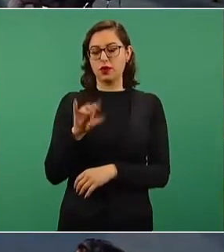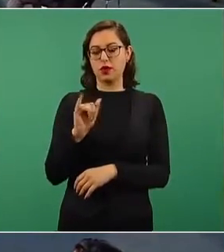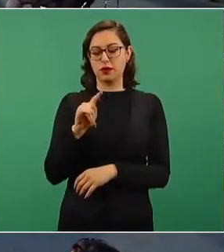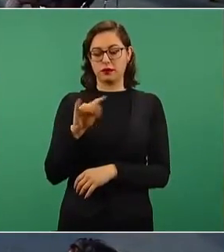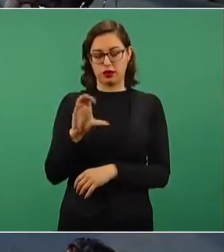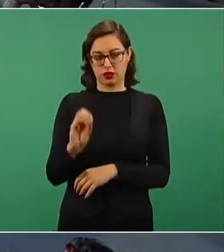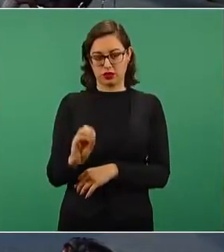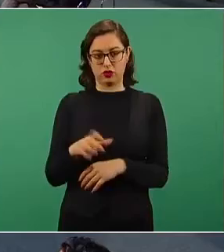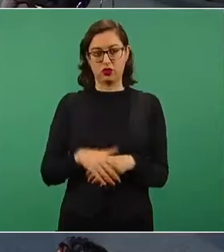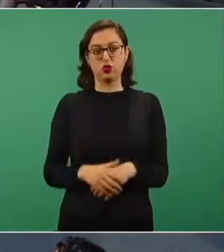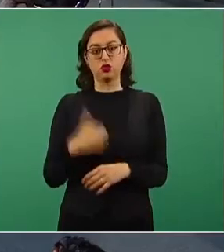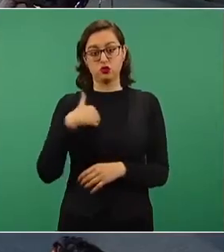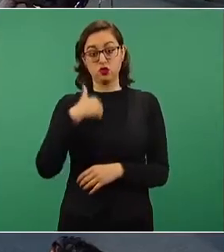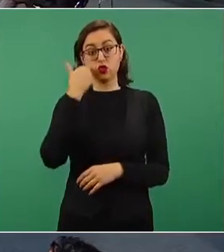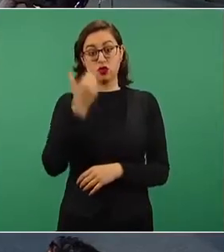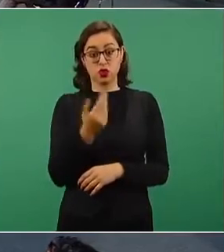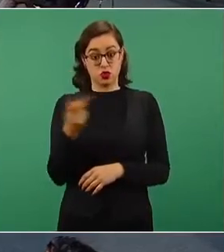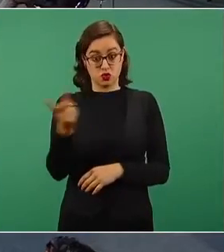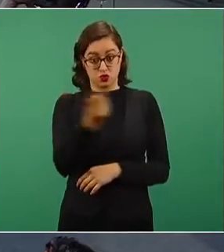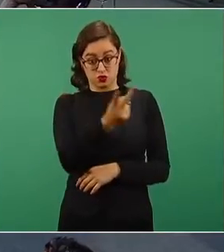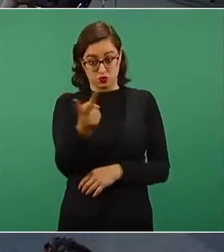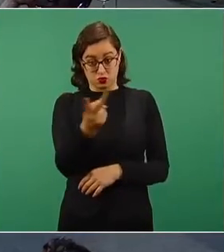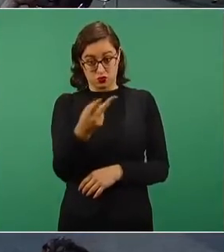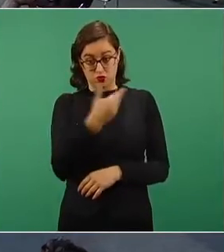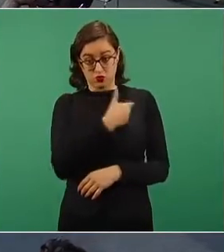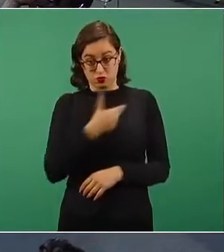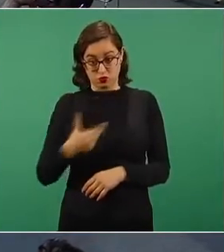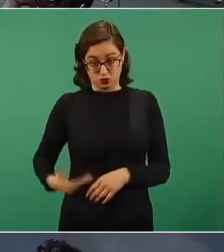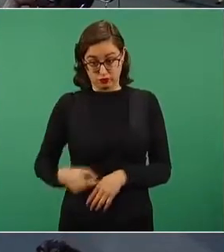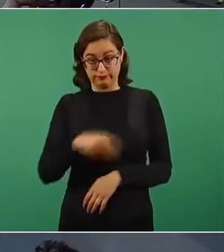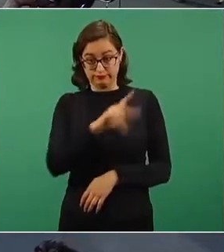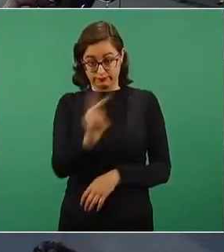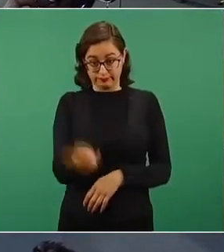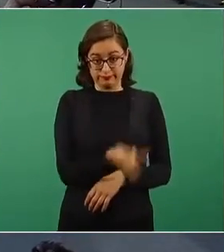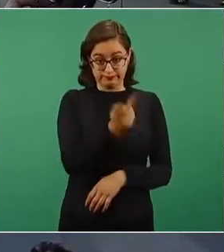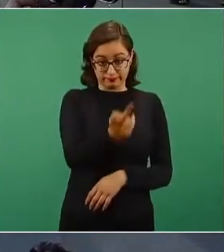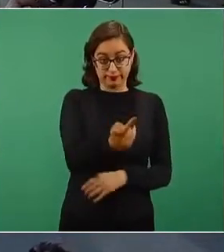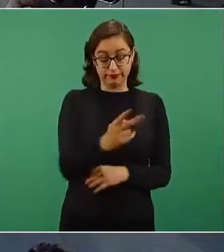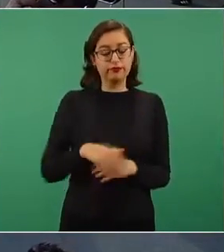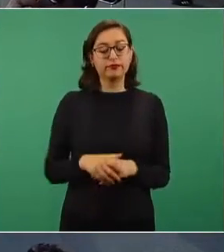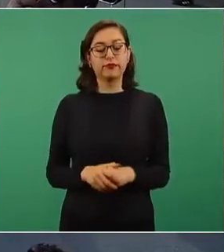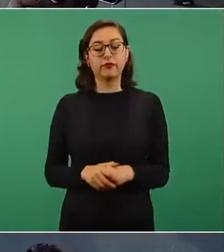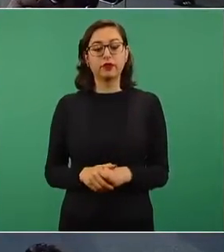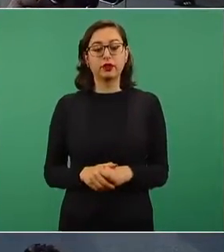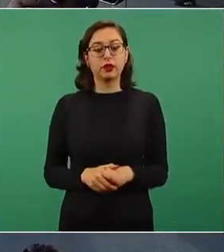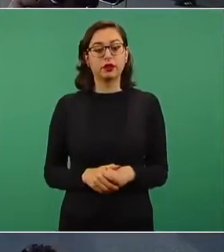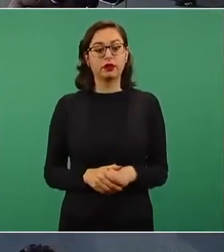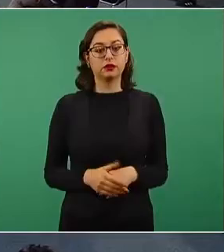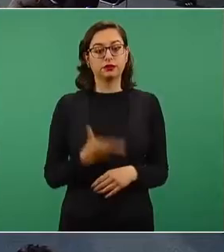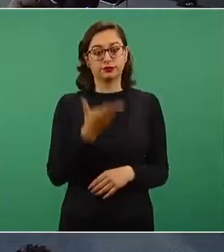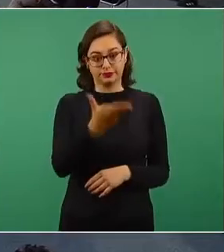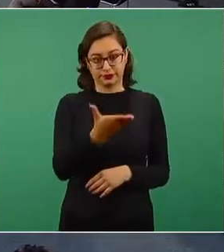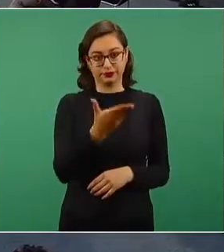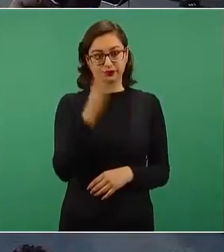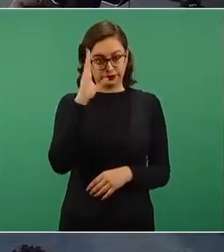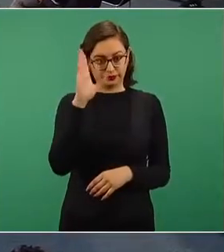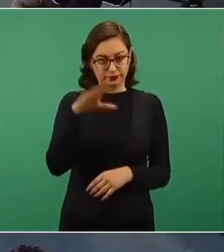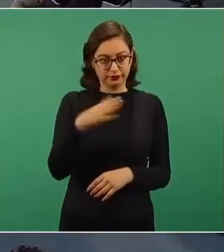pregunta para ambos mandatarios, si me lo permite, el presidente Arce también y usted, señor López Obrador.